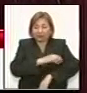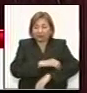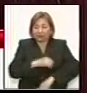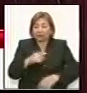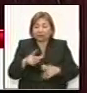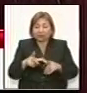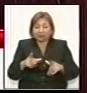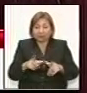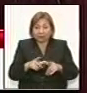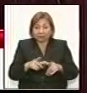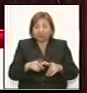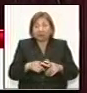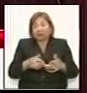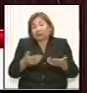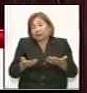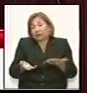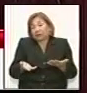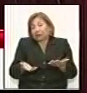zona